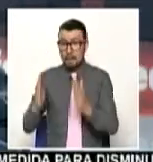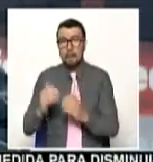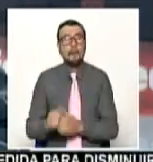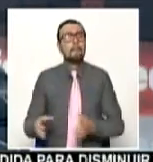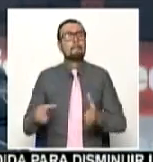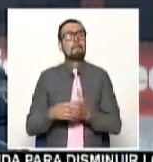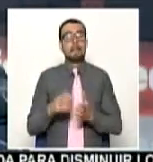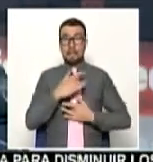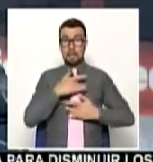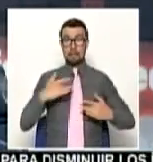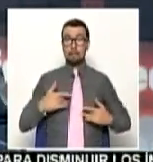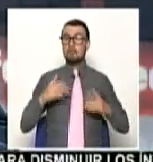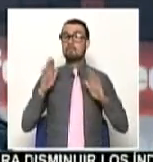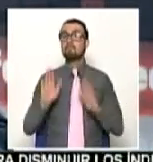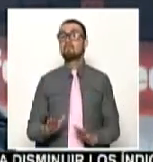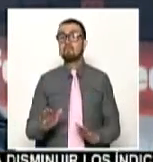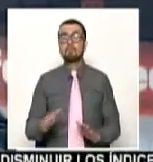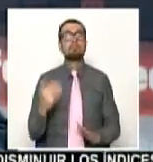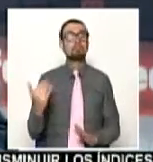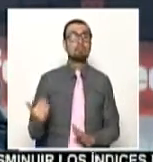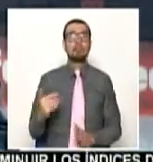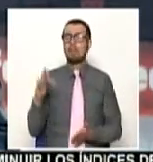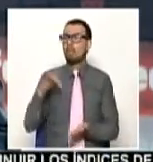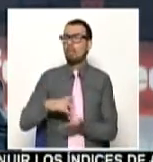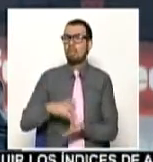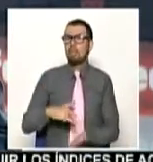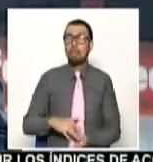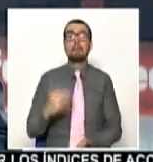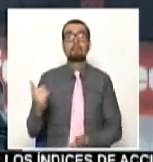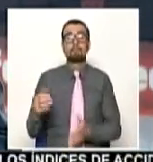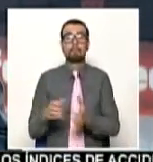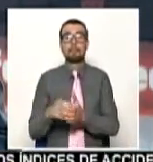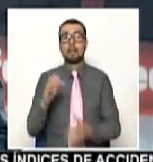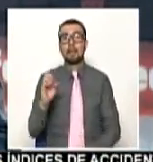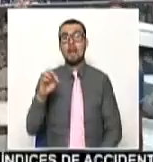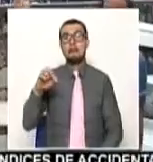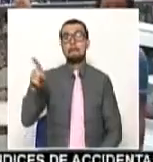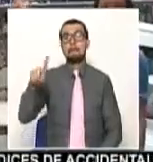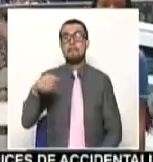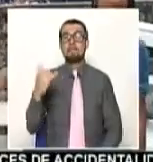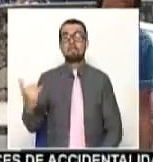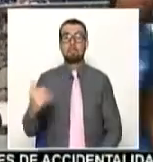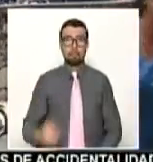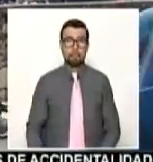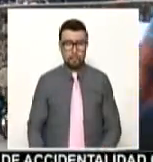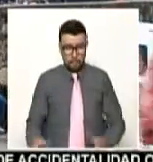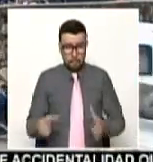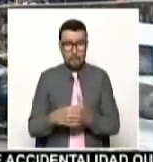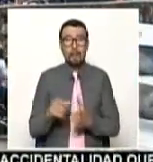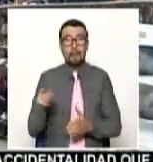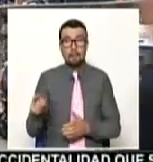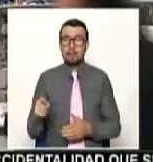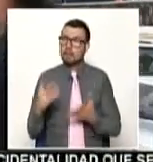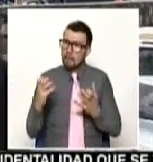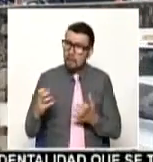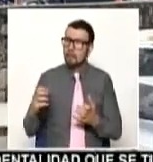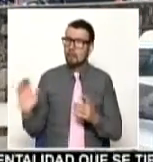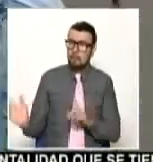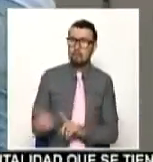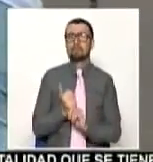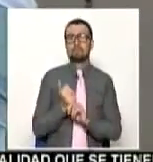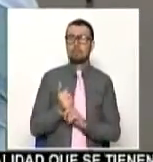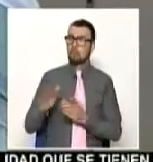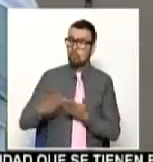Centro de Salud tuvo que suspender el servicio por las deudas de las EPS. Un grupo de ciudadanos busca la fórmula jurídica